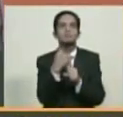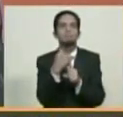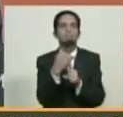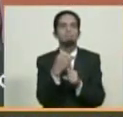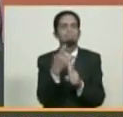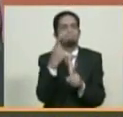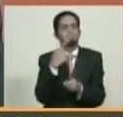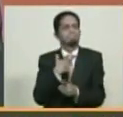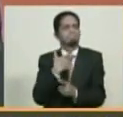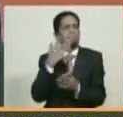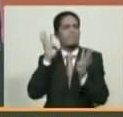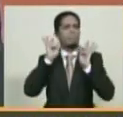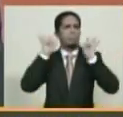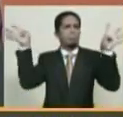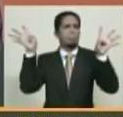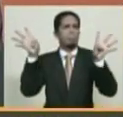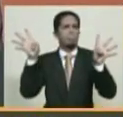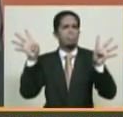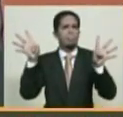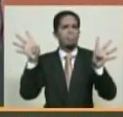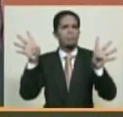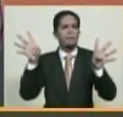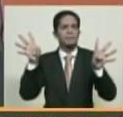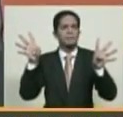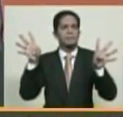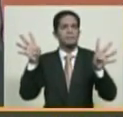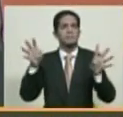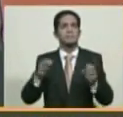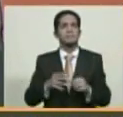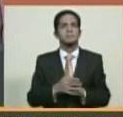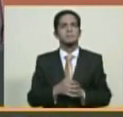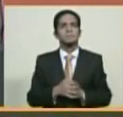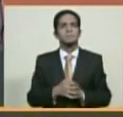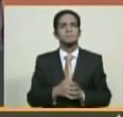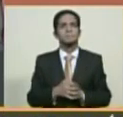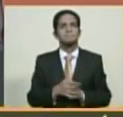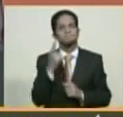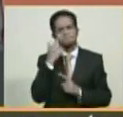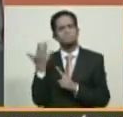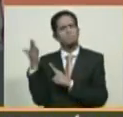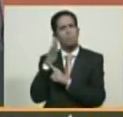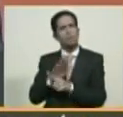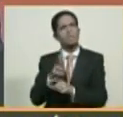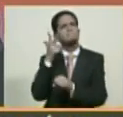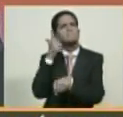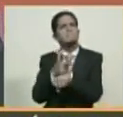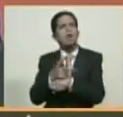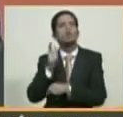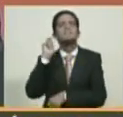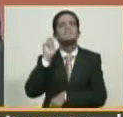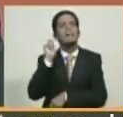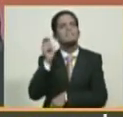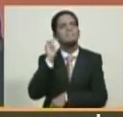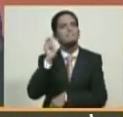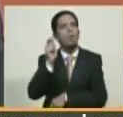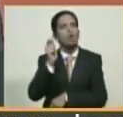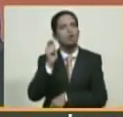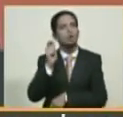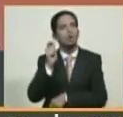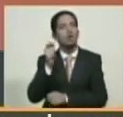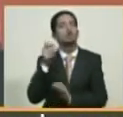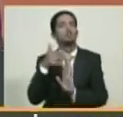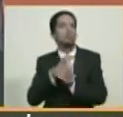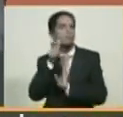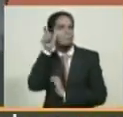desparpajo, con el mayor descaro, vamos a mostrar videos de testimonios de